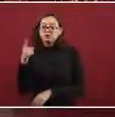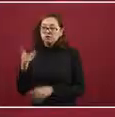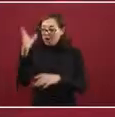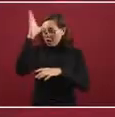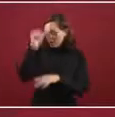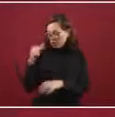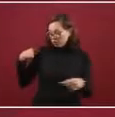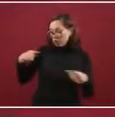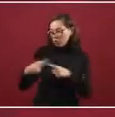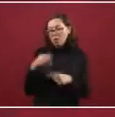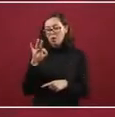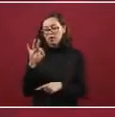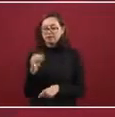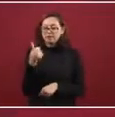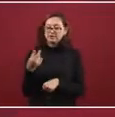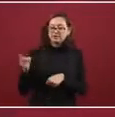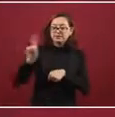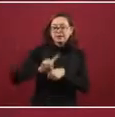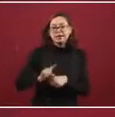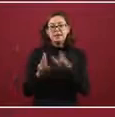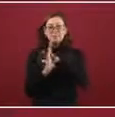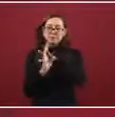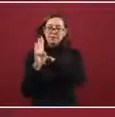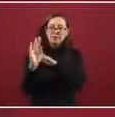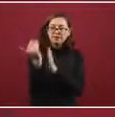Como lo sostuvimos entonces,